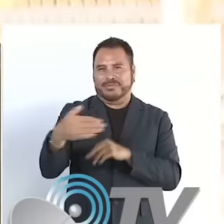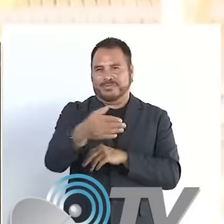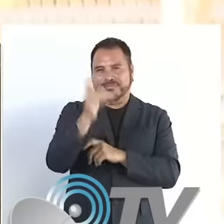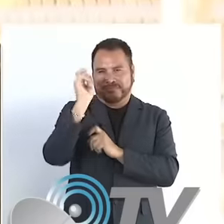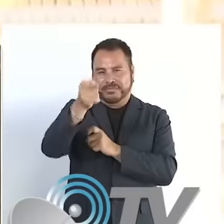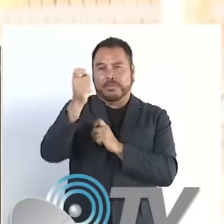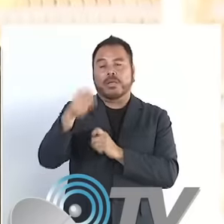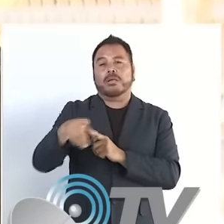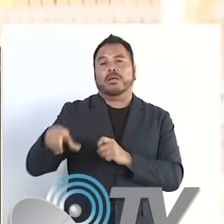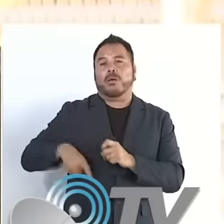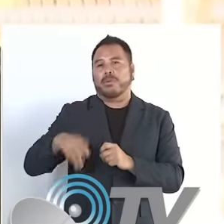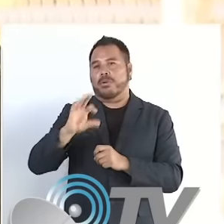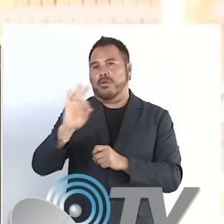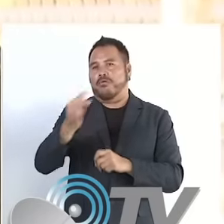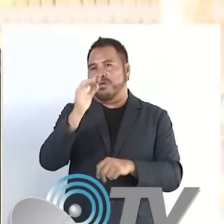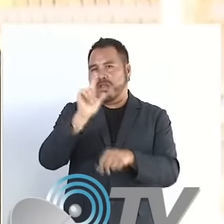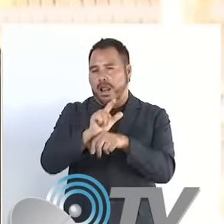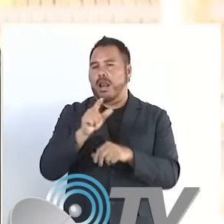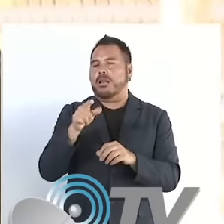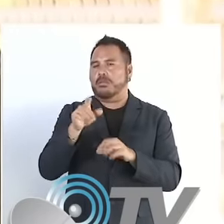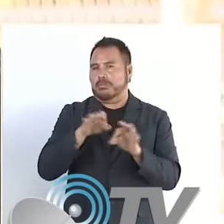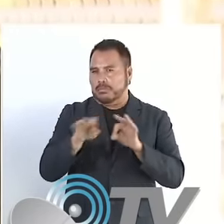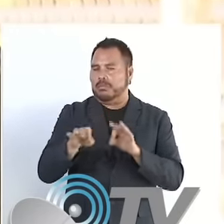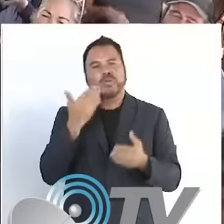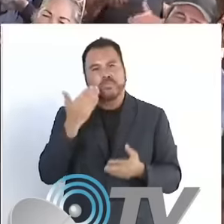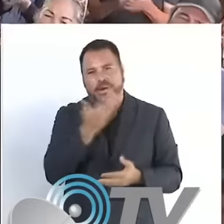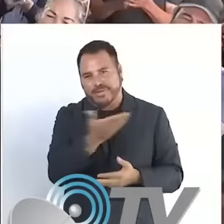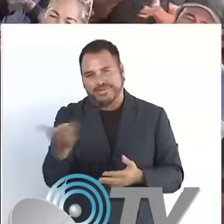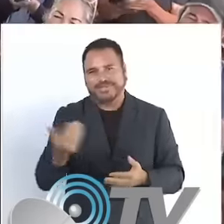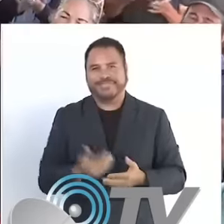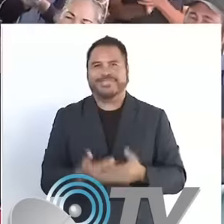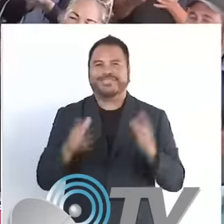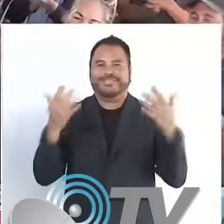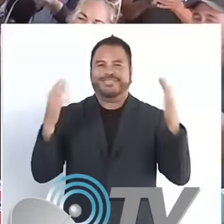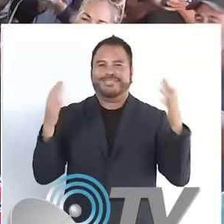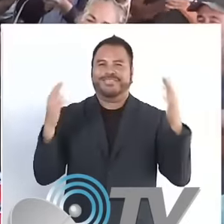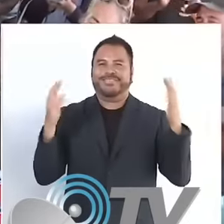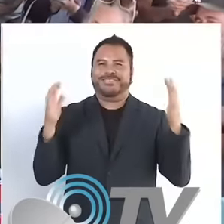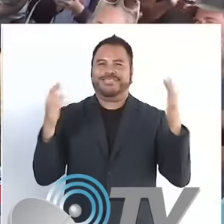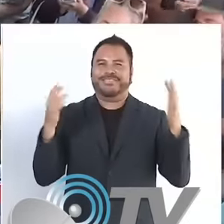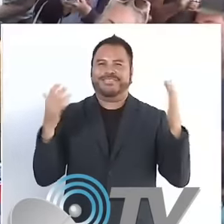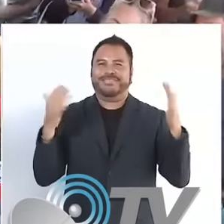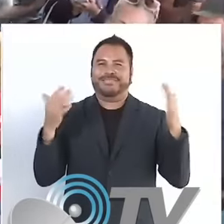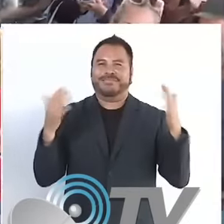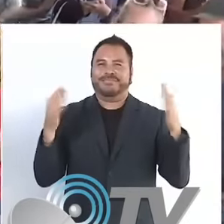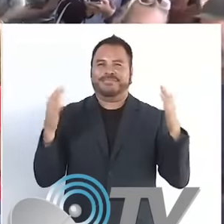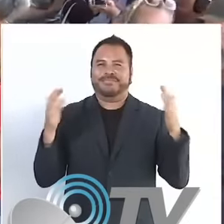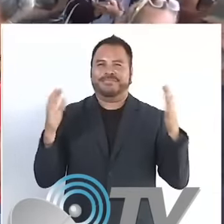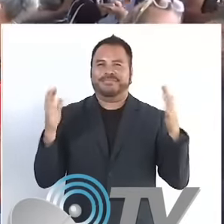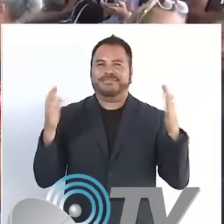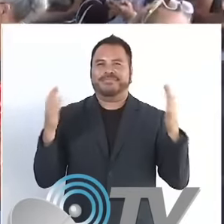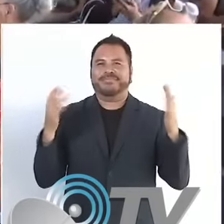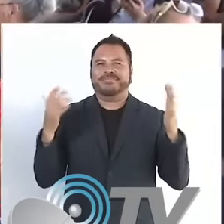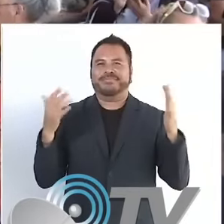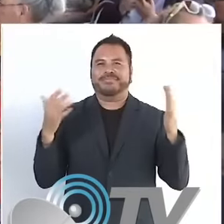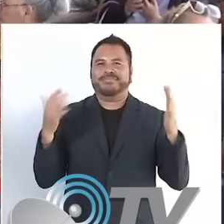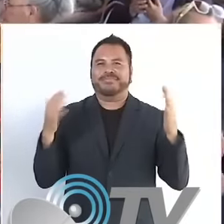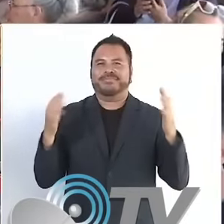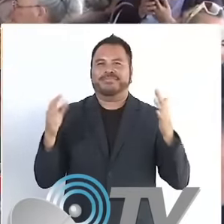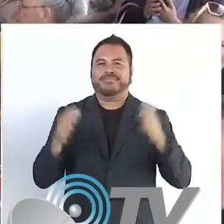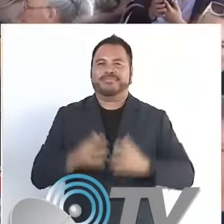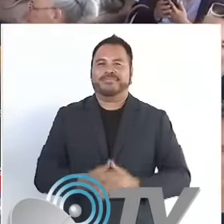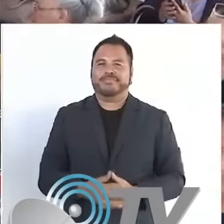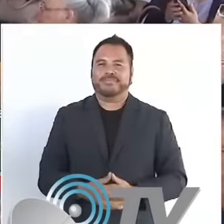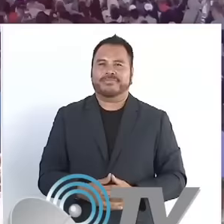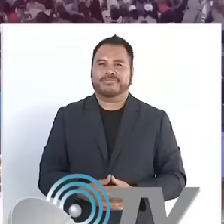López Obrador y el secretario de Marina, José Rafael Ojeda, durante un evento en el municipio de San